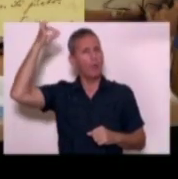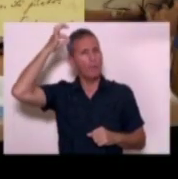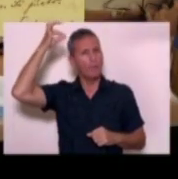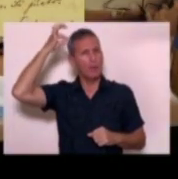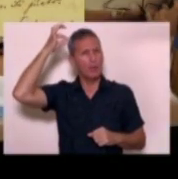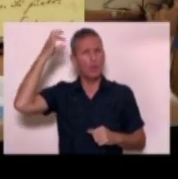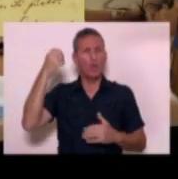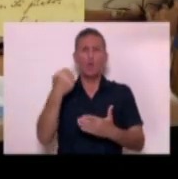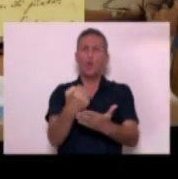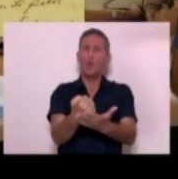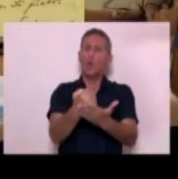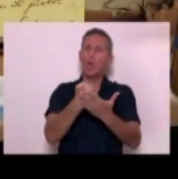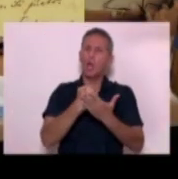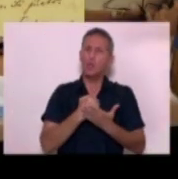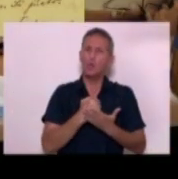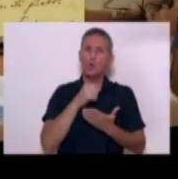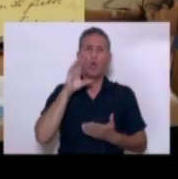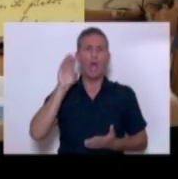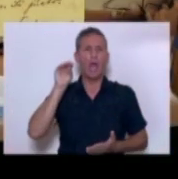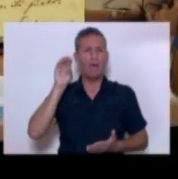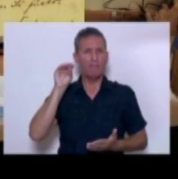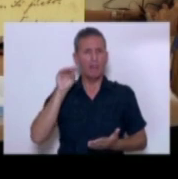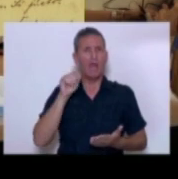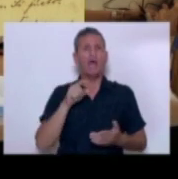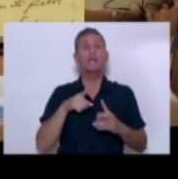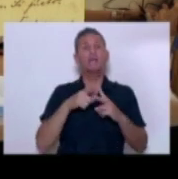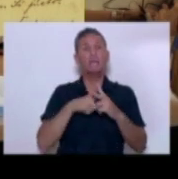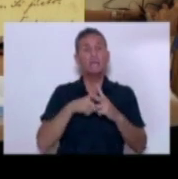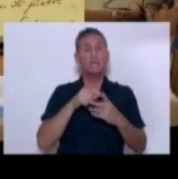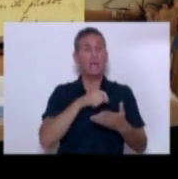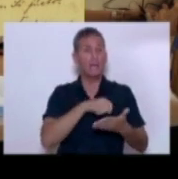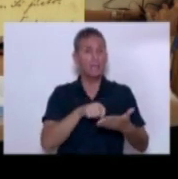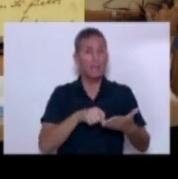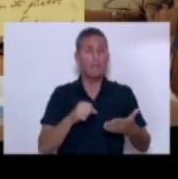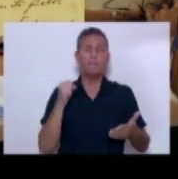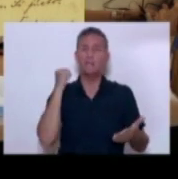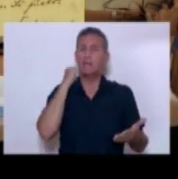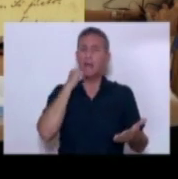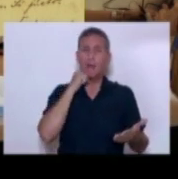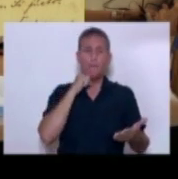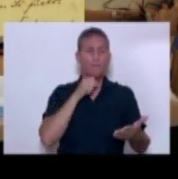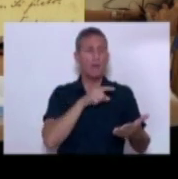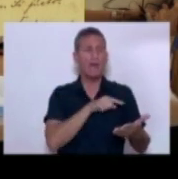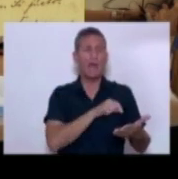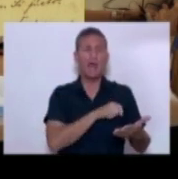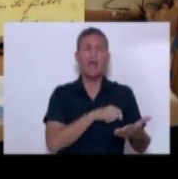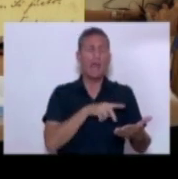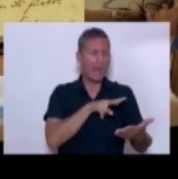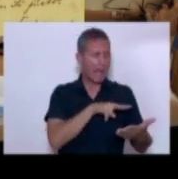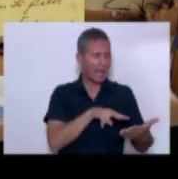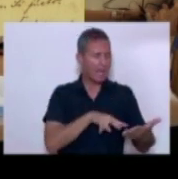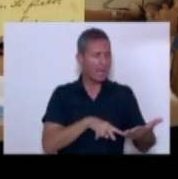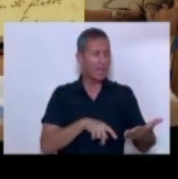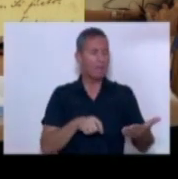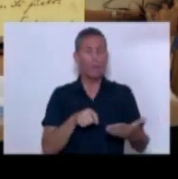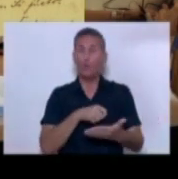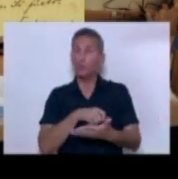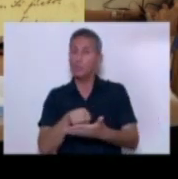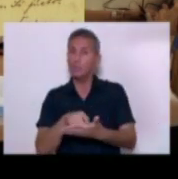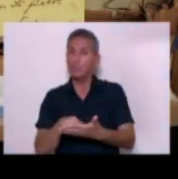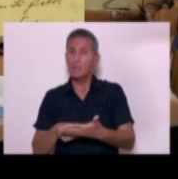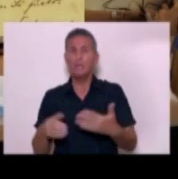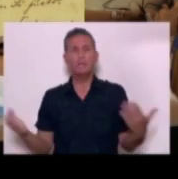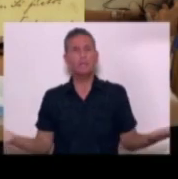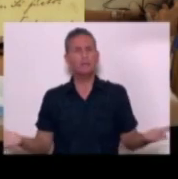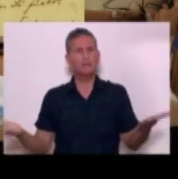Muchachos, la lengua española es por excelencia la asignatura que nos ayuda a hablar y a escribir bien. Mientras más